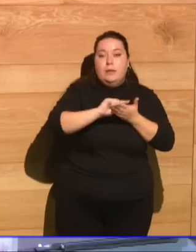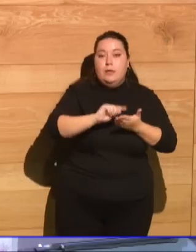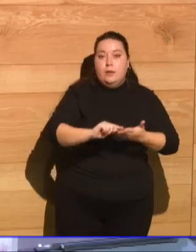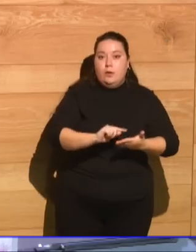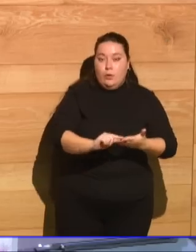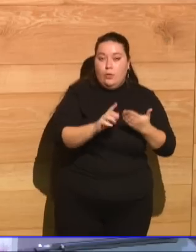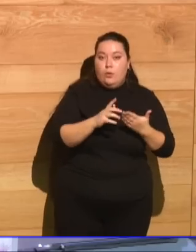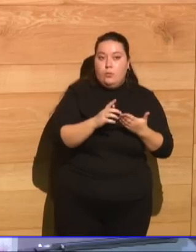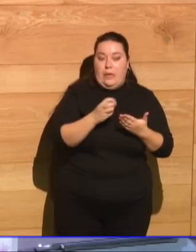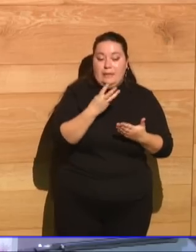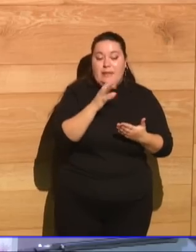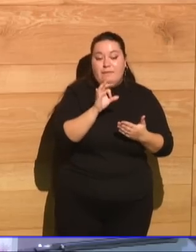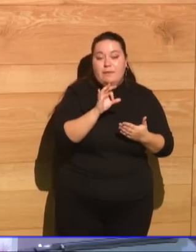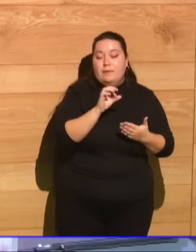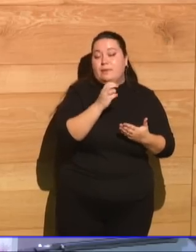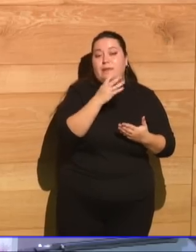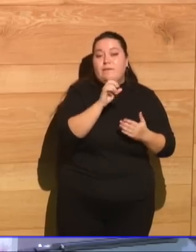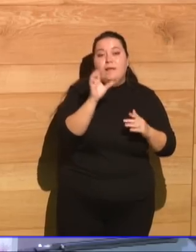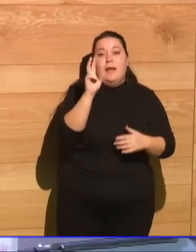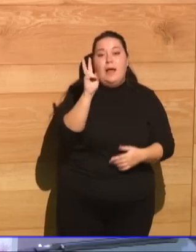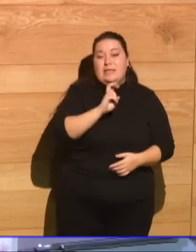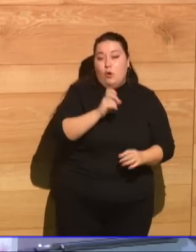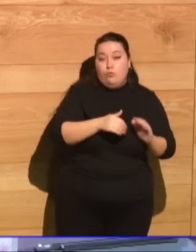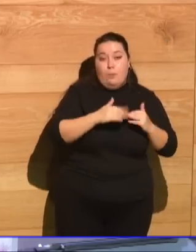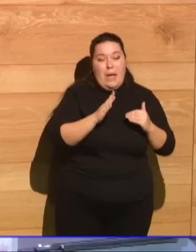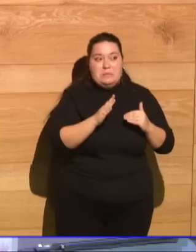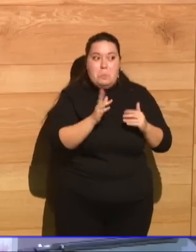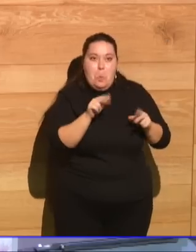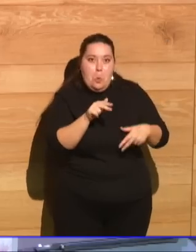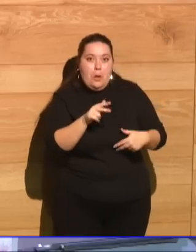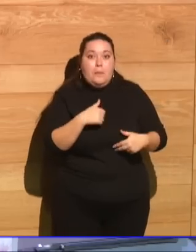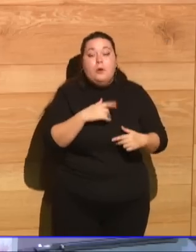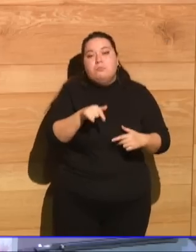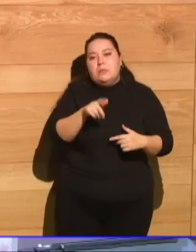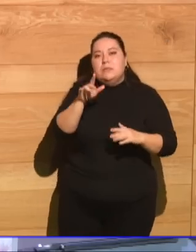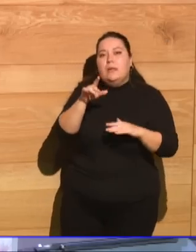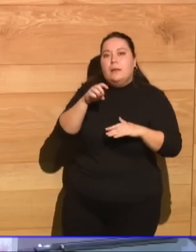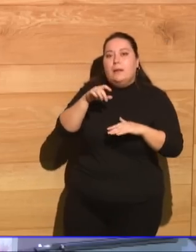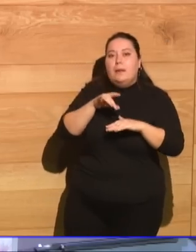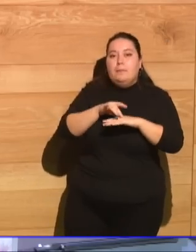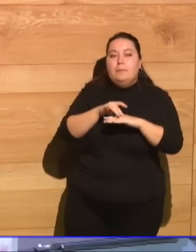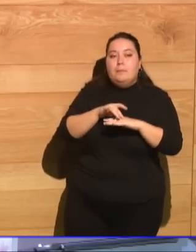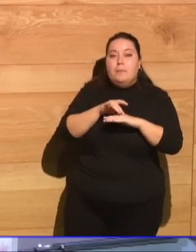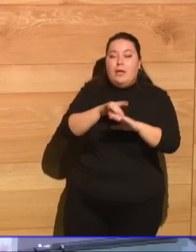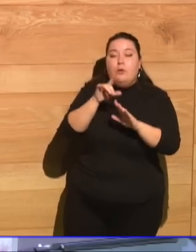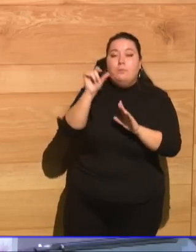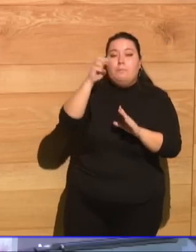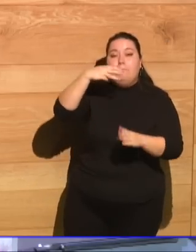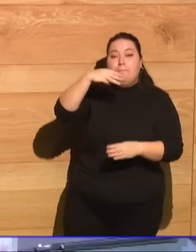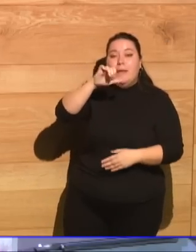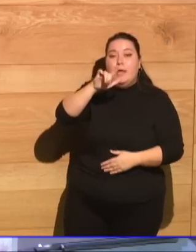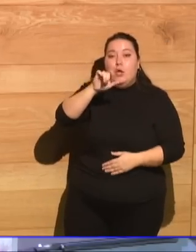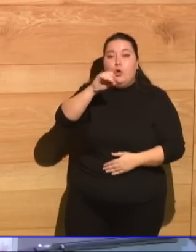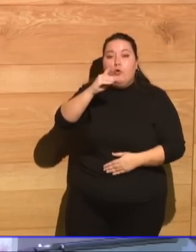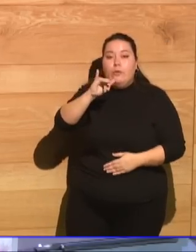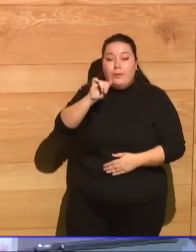nada que durara más de 30 segundos. Y le sorprendió cuando hizo el guión de Melody, de esta película estamos hablando, que en